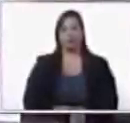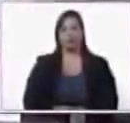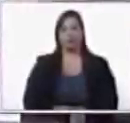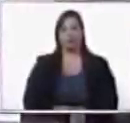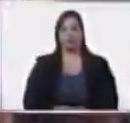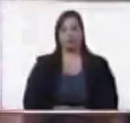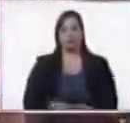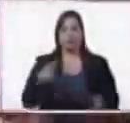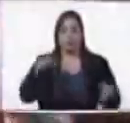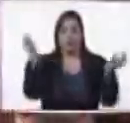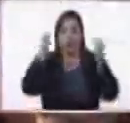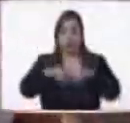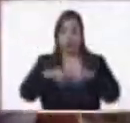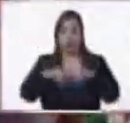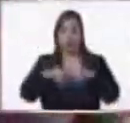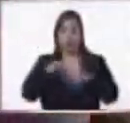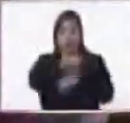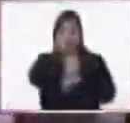¿Están de acuerdo?